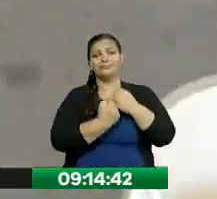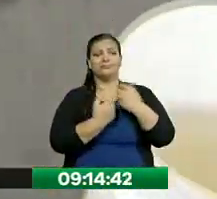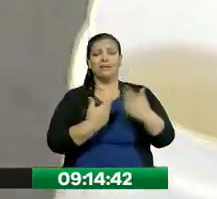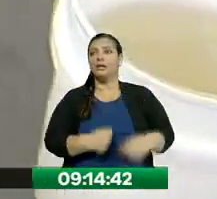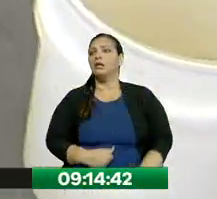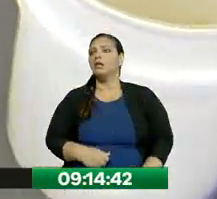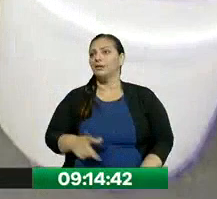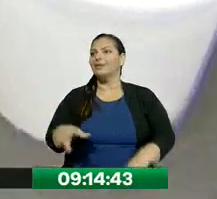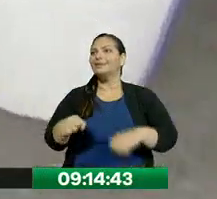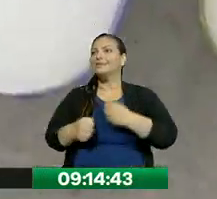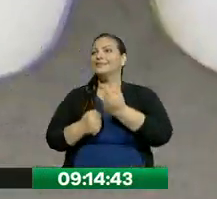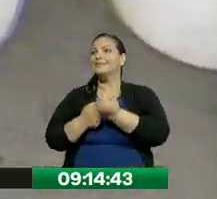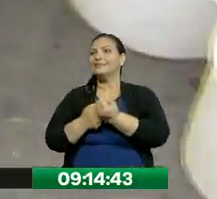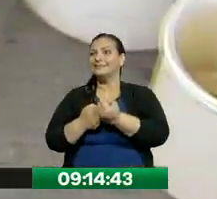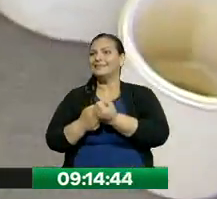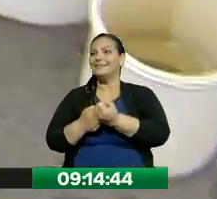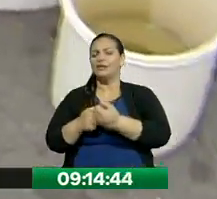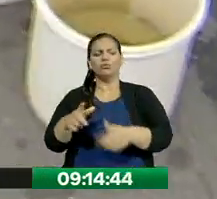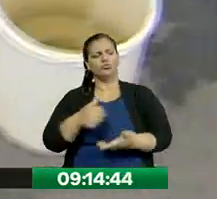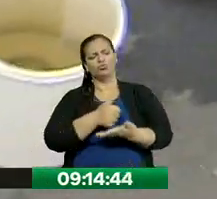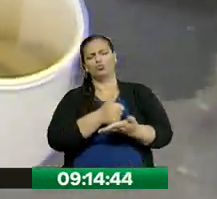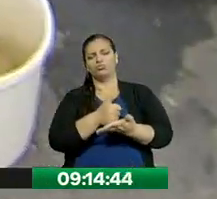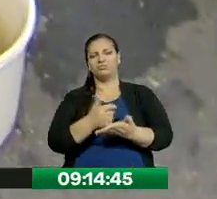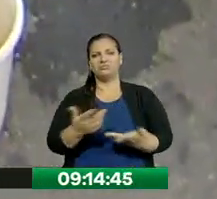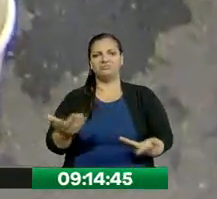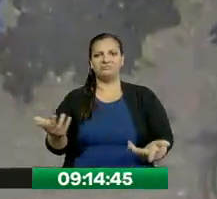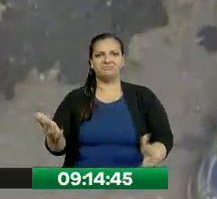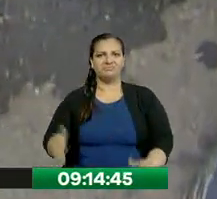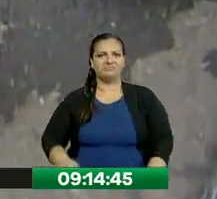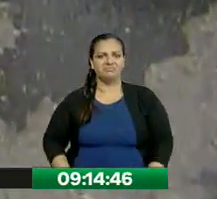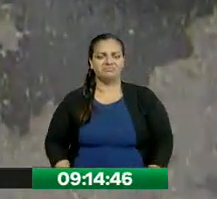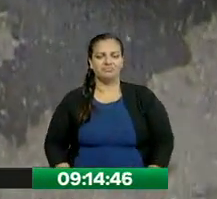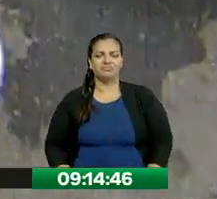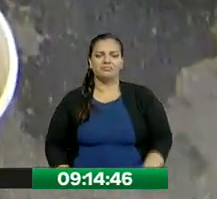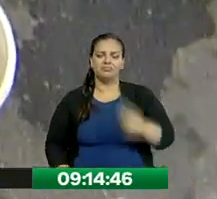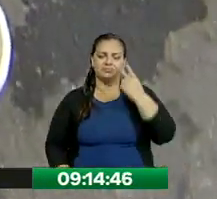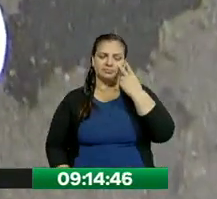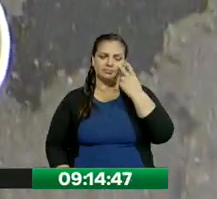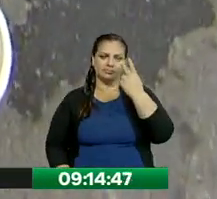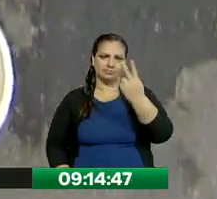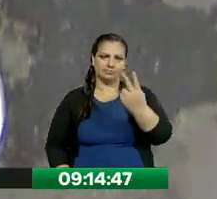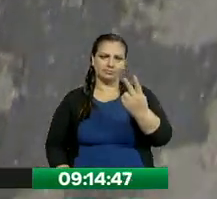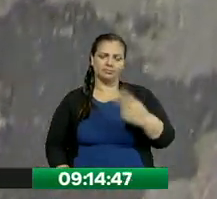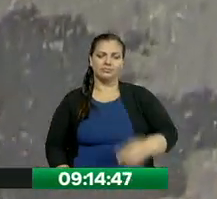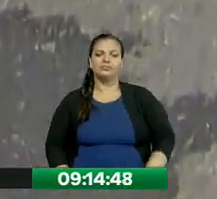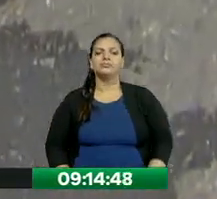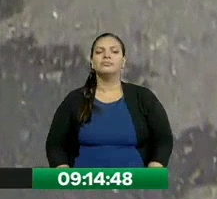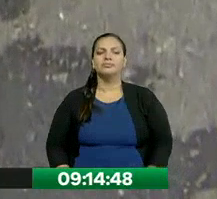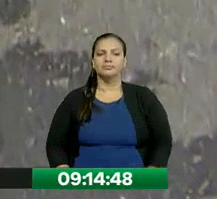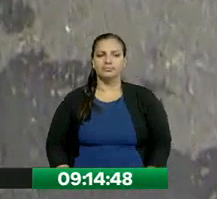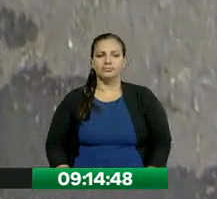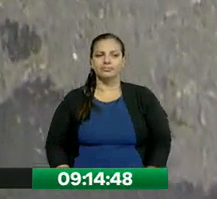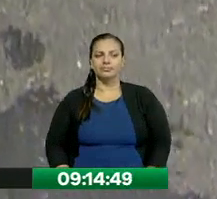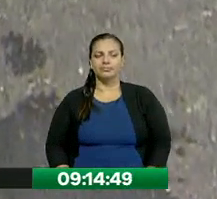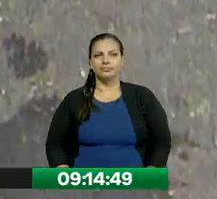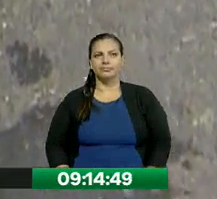situación real que se está viviendo en la Ciudadela El Dorado, Cantón Durán. Mi señora, por ejemplo, nos decían,